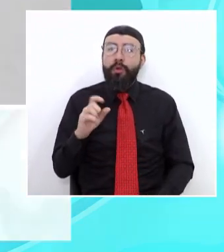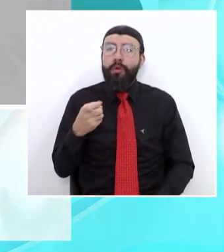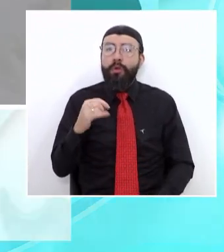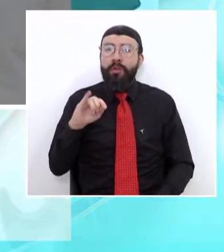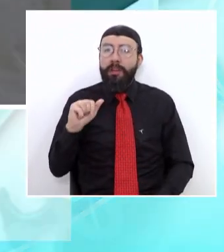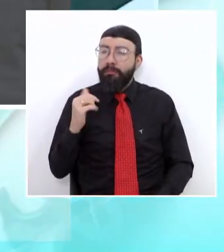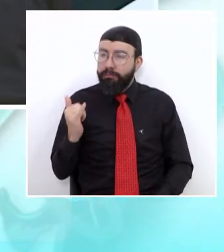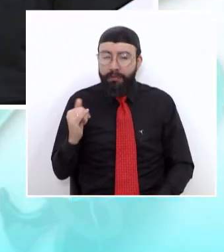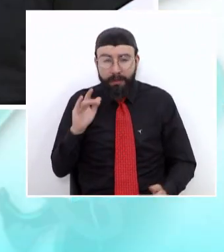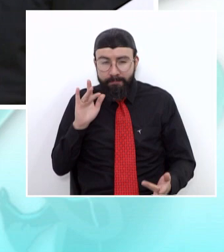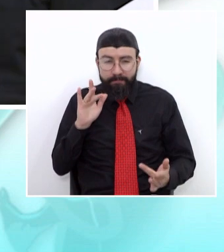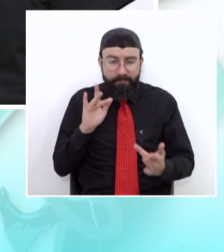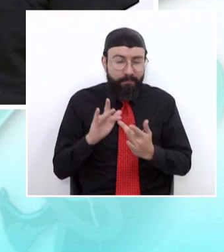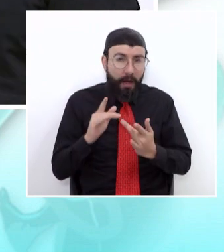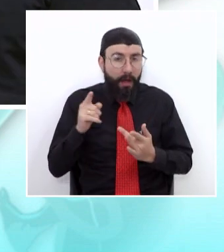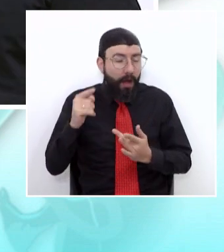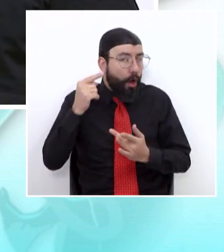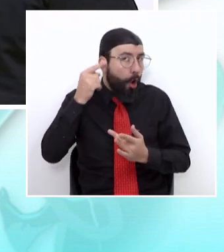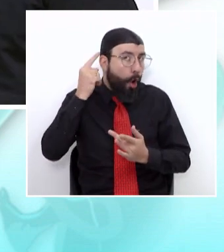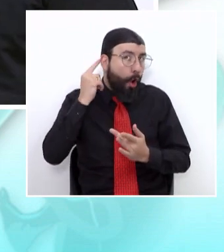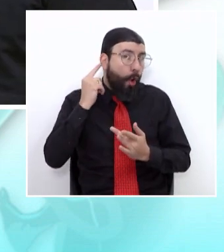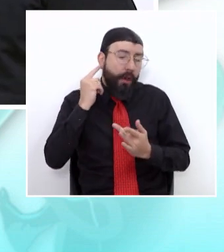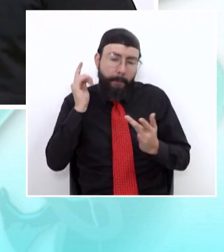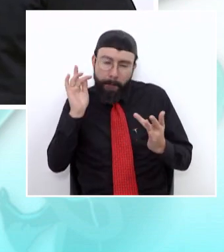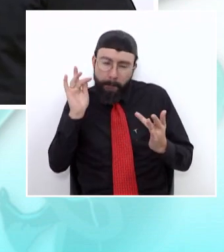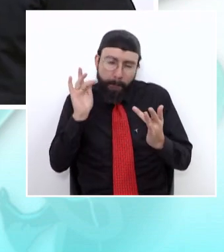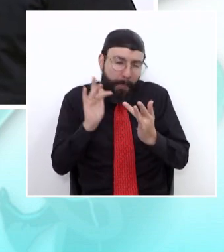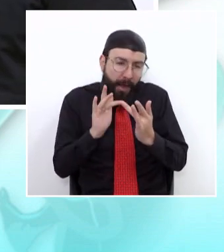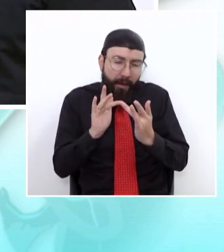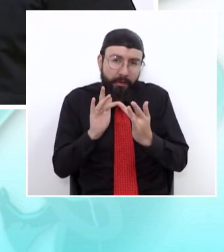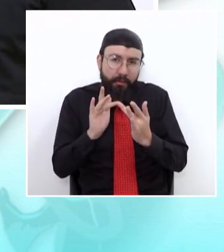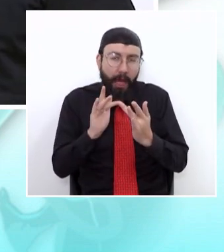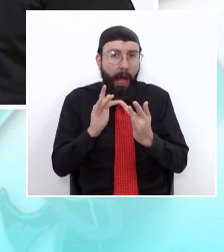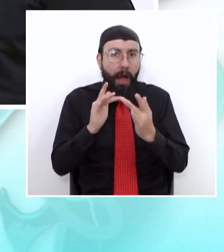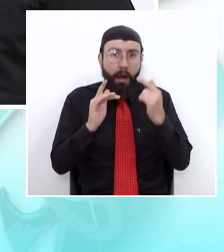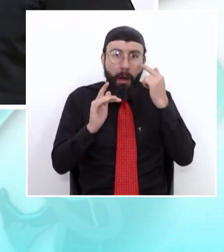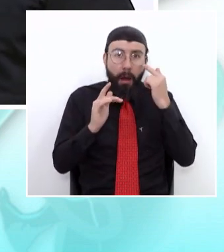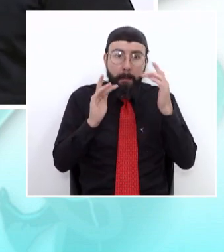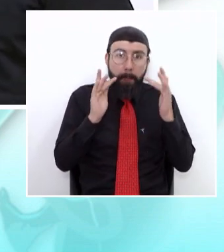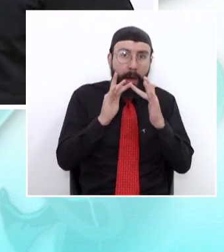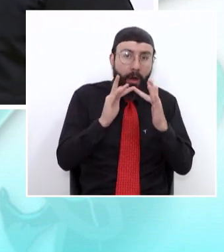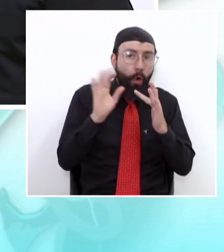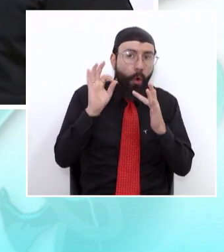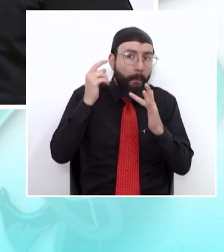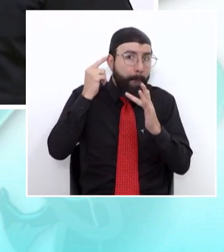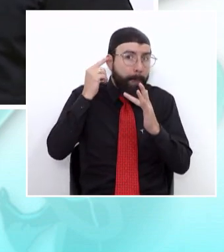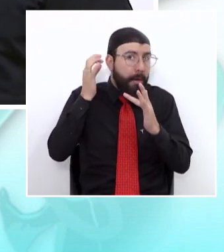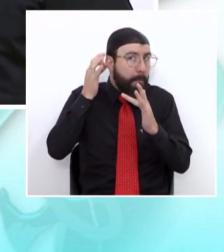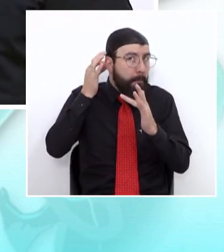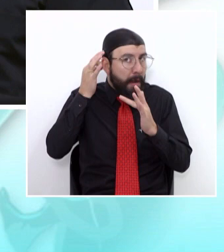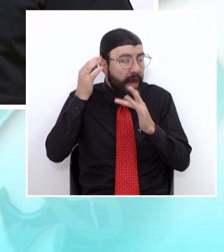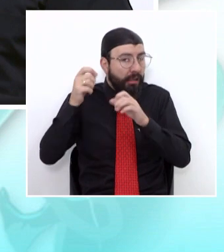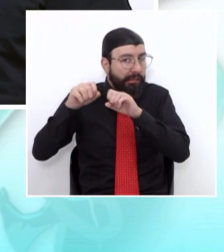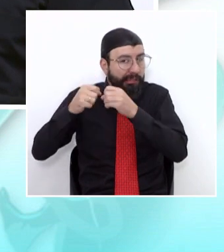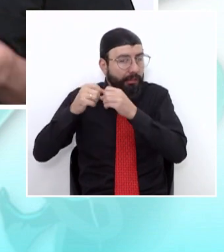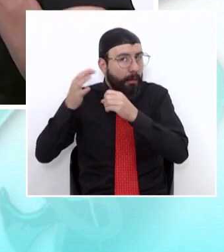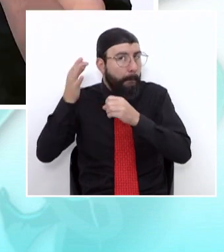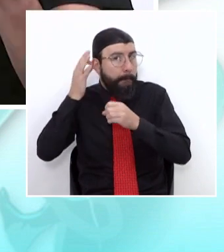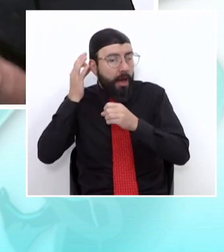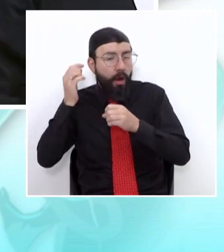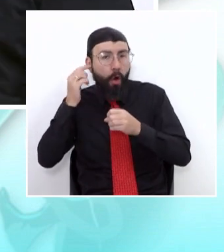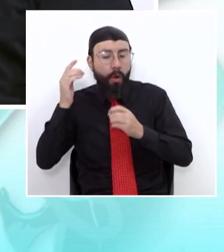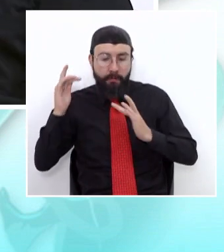punto de la oreja, ¿será que me estoy alterando el ojo? ¿Será que estoy alterando mis centros